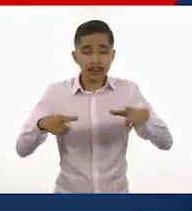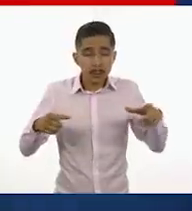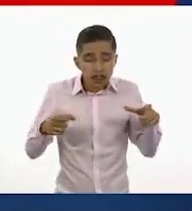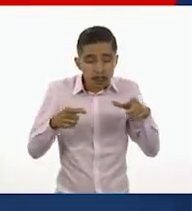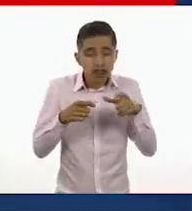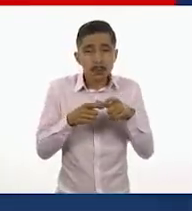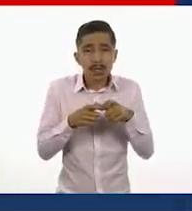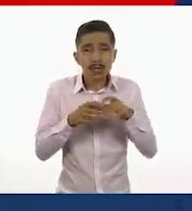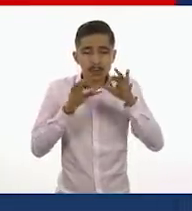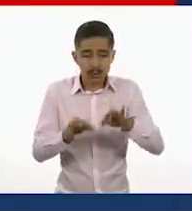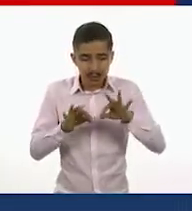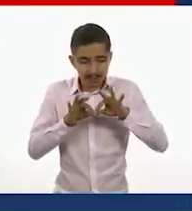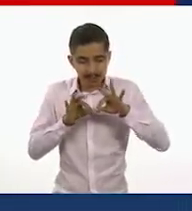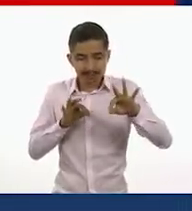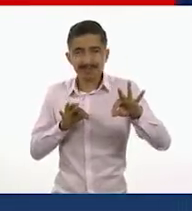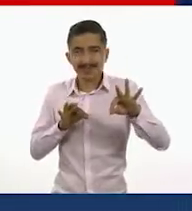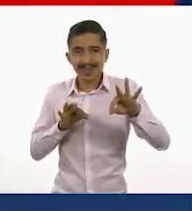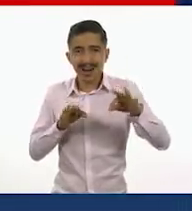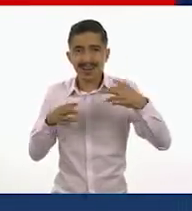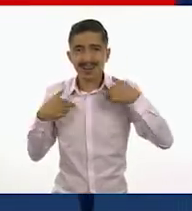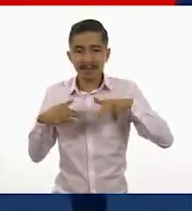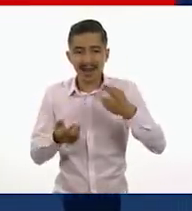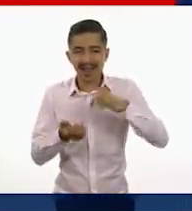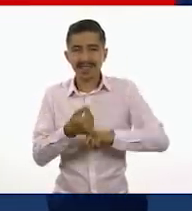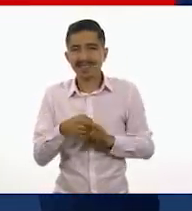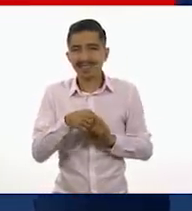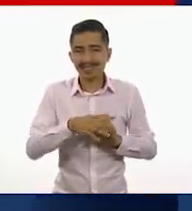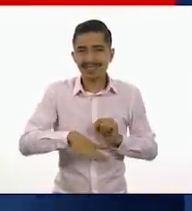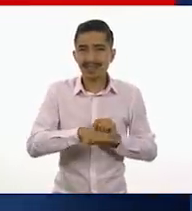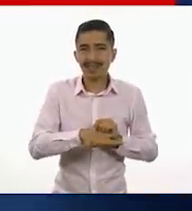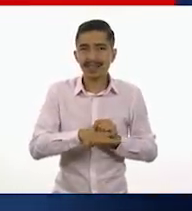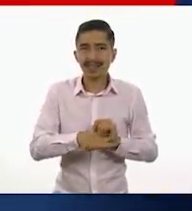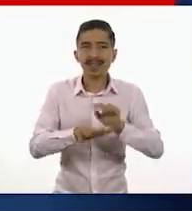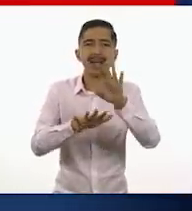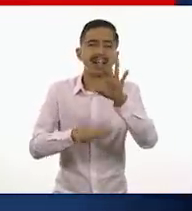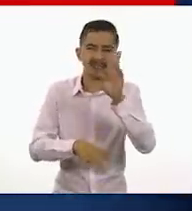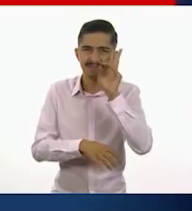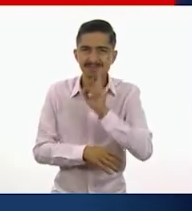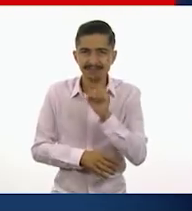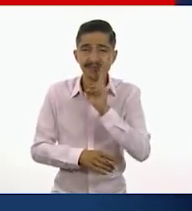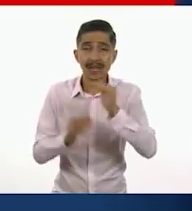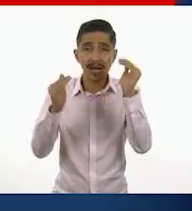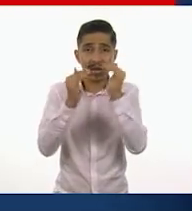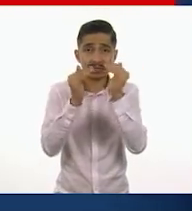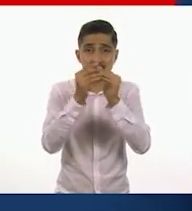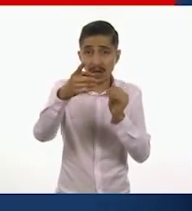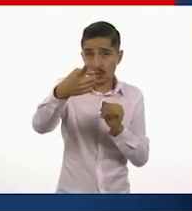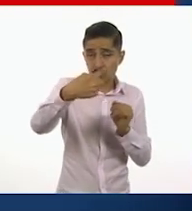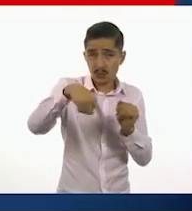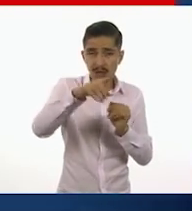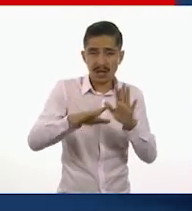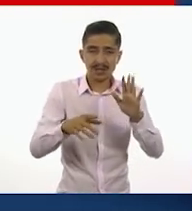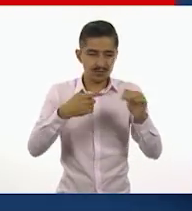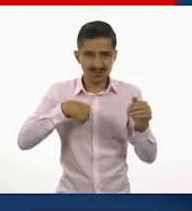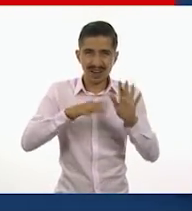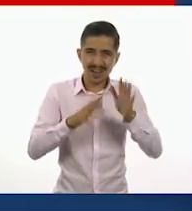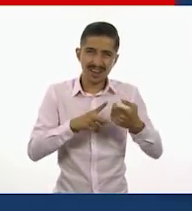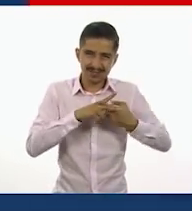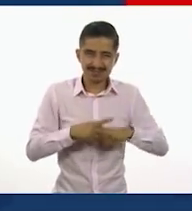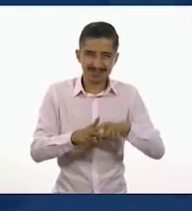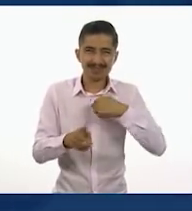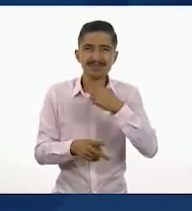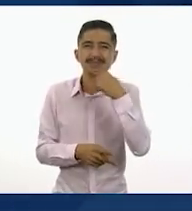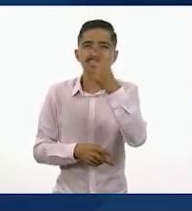las distancias reales que representa. Sí, así es. ¿Qué les parece, chicos, si ya en casa, nosotros al principio les mencionamos